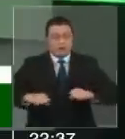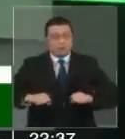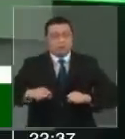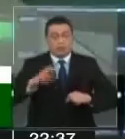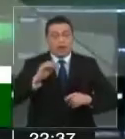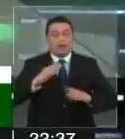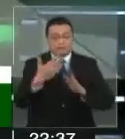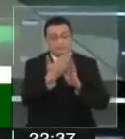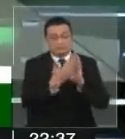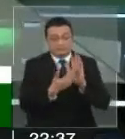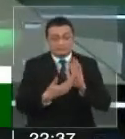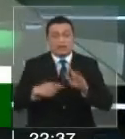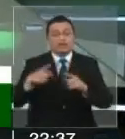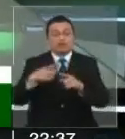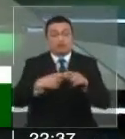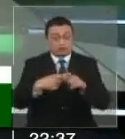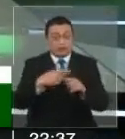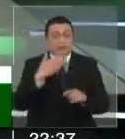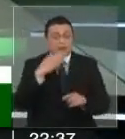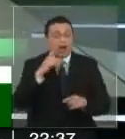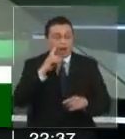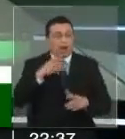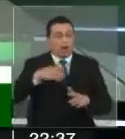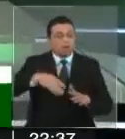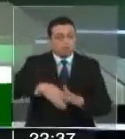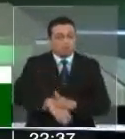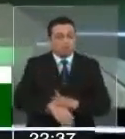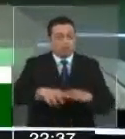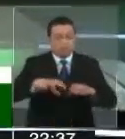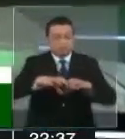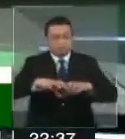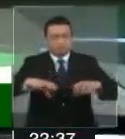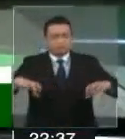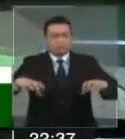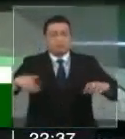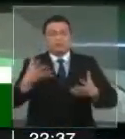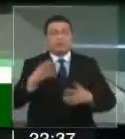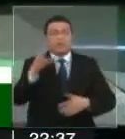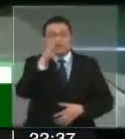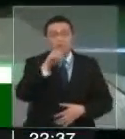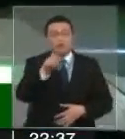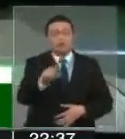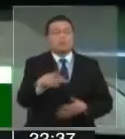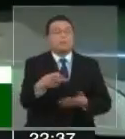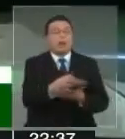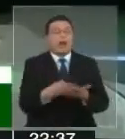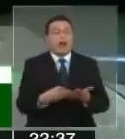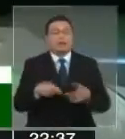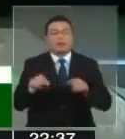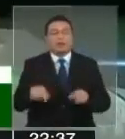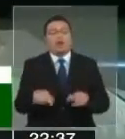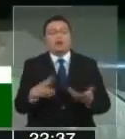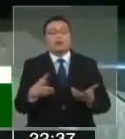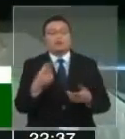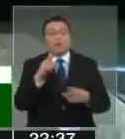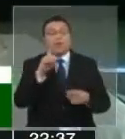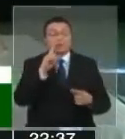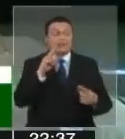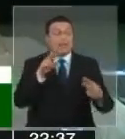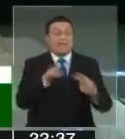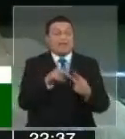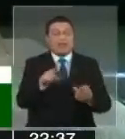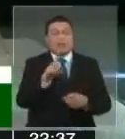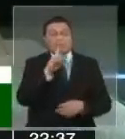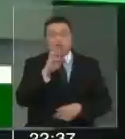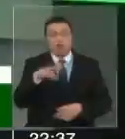fisuras sociales o grietas sociales también, tal vez más profundas incluso. ¿Qué buscas tú hoy día con tu arte? Porque yo entiendo que tiene que ver con Tomás, tiene